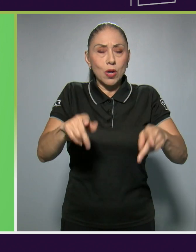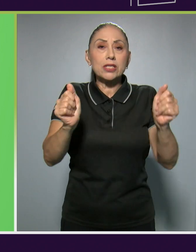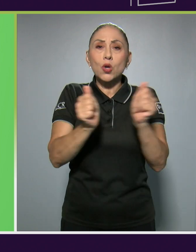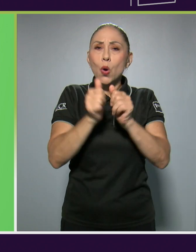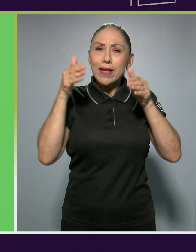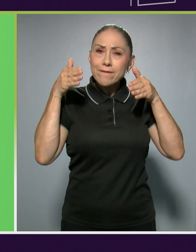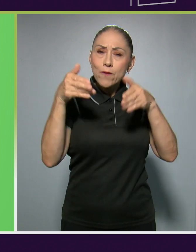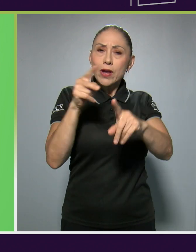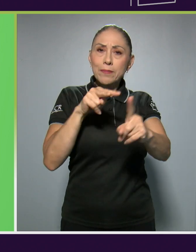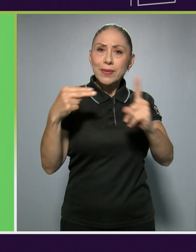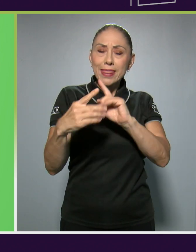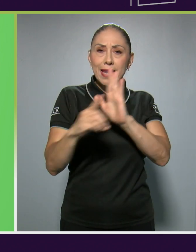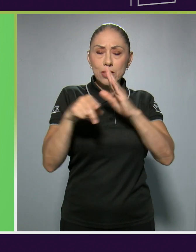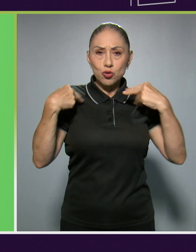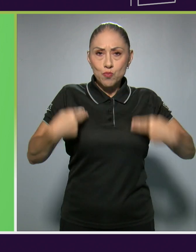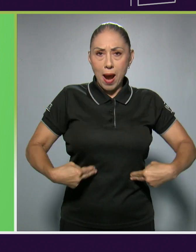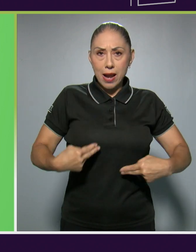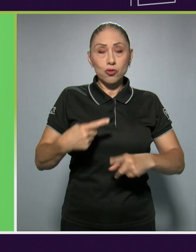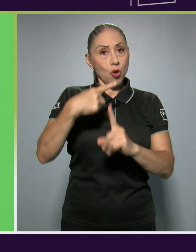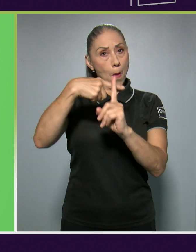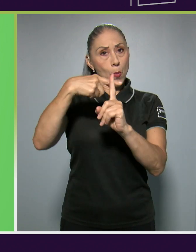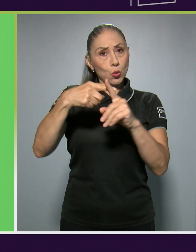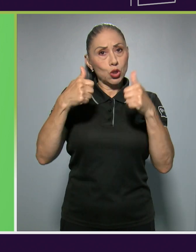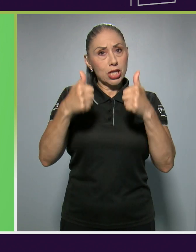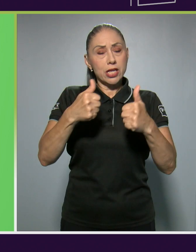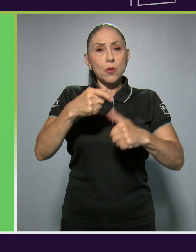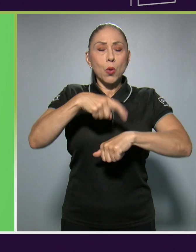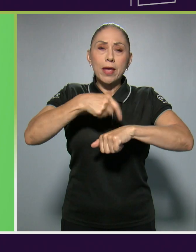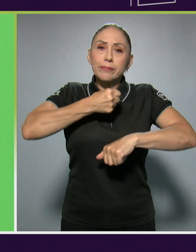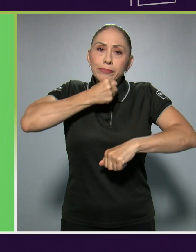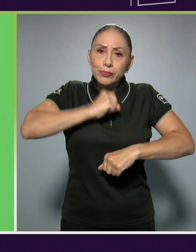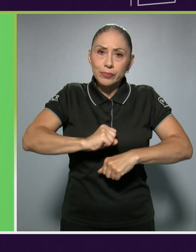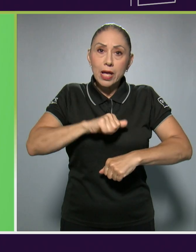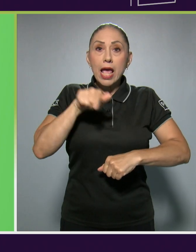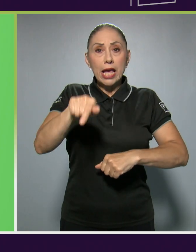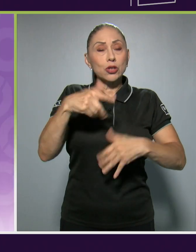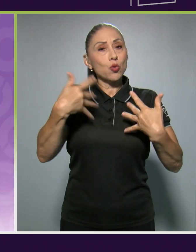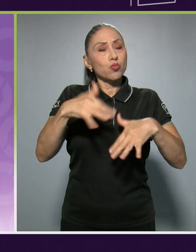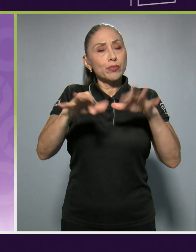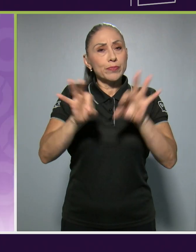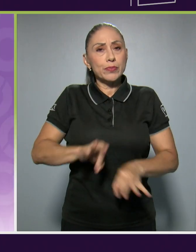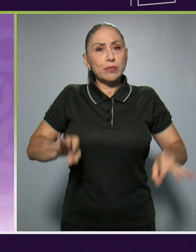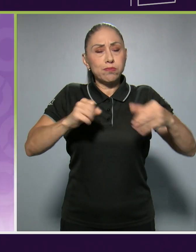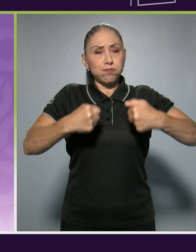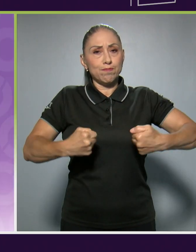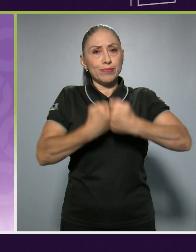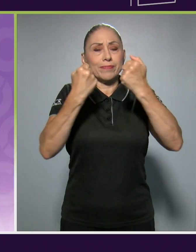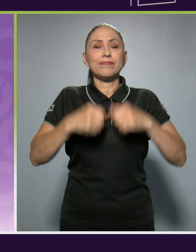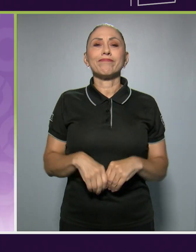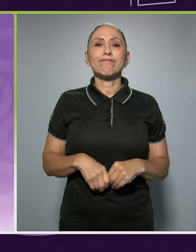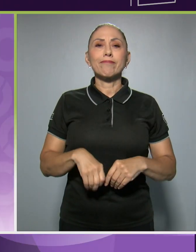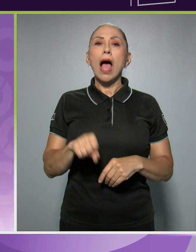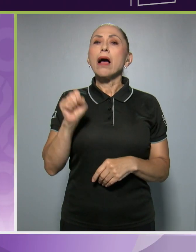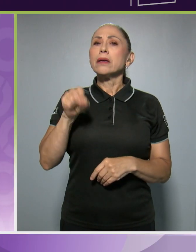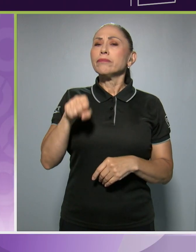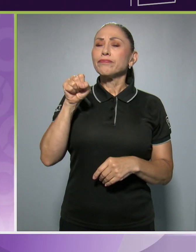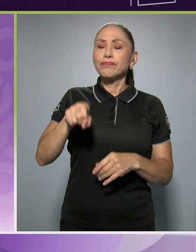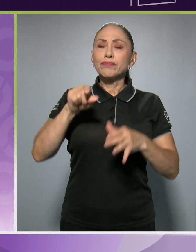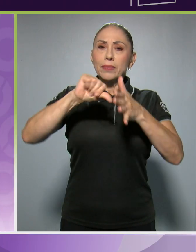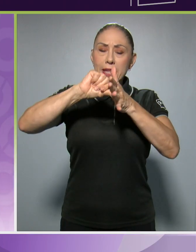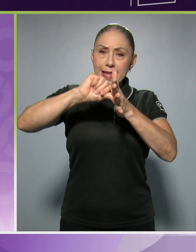y positivo del envejecimiento, ¿verdad? Creo que eso es un desafío muy importante. Claro, y yo creo que ahí hacer énfasis